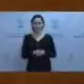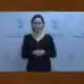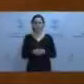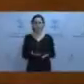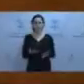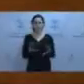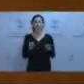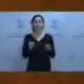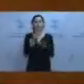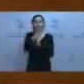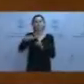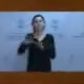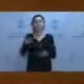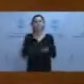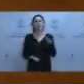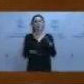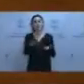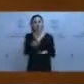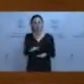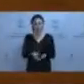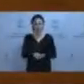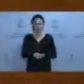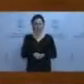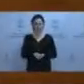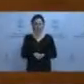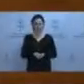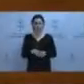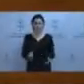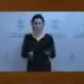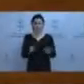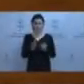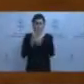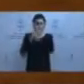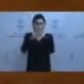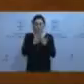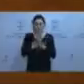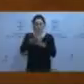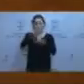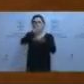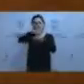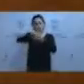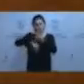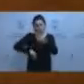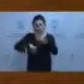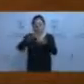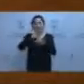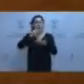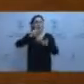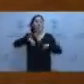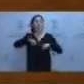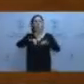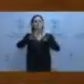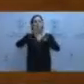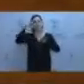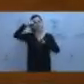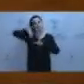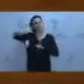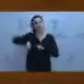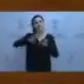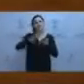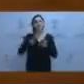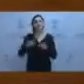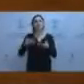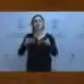¿Dónde están los resultados comparados? El estudio, la lectura, o como usted tenga a bien denominarlo, de este